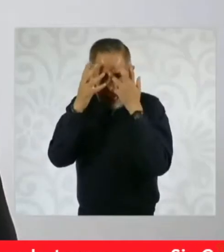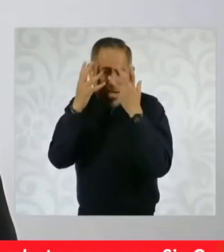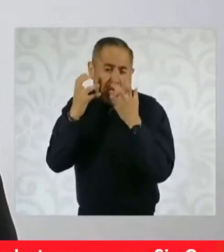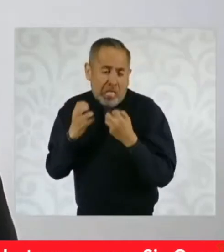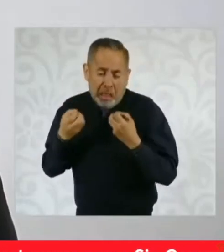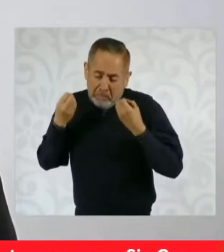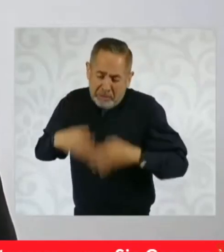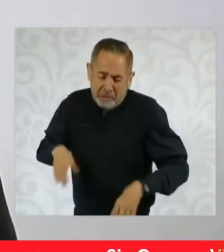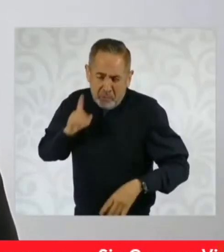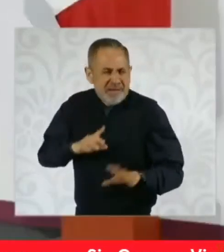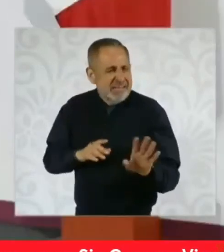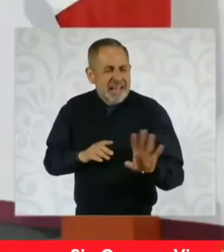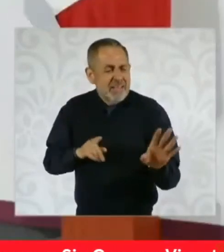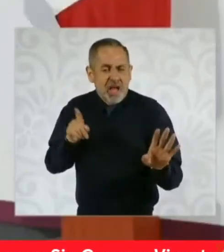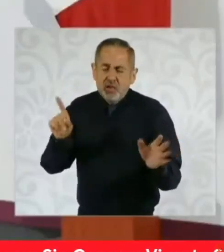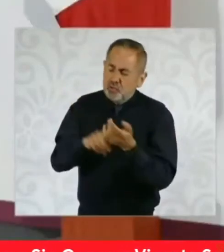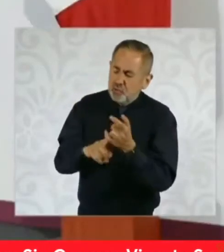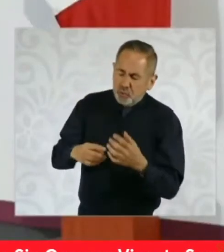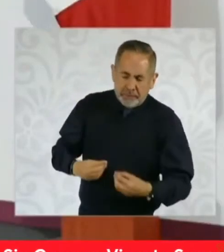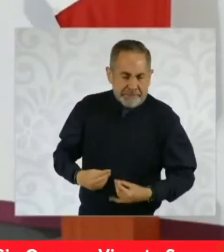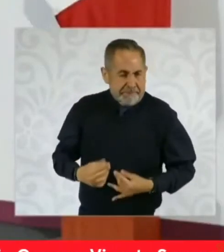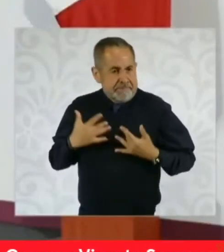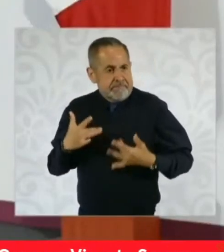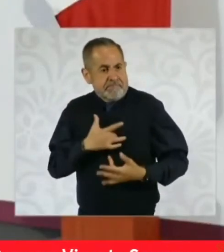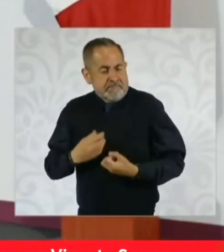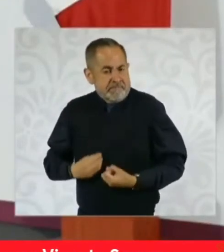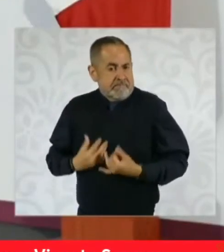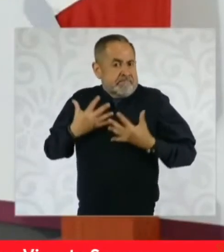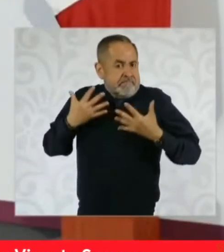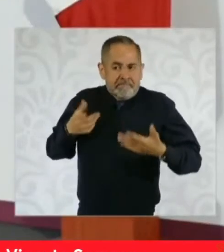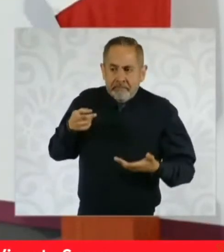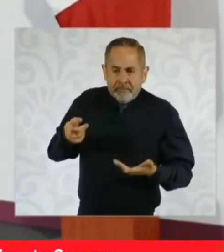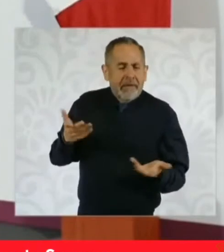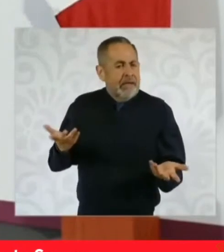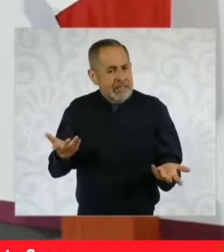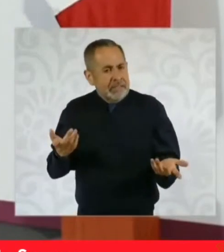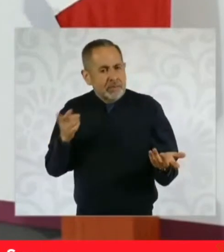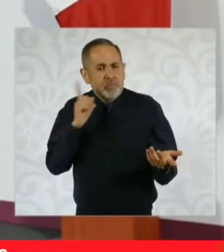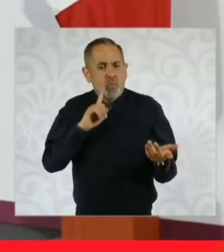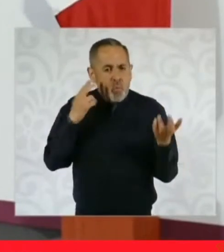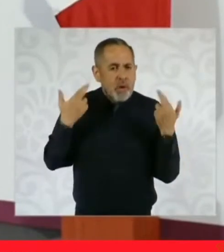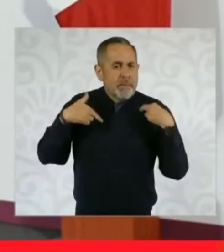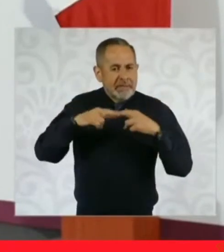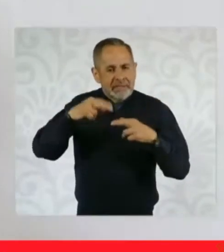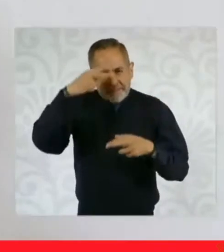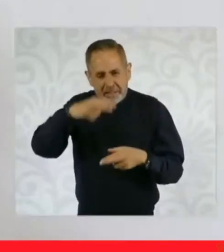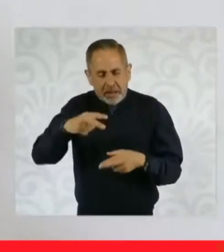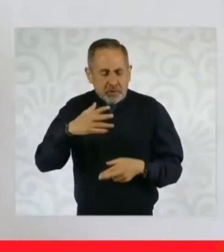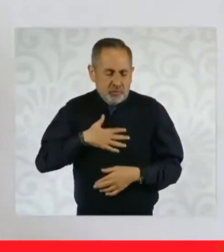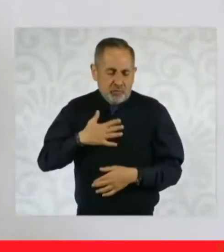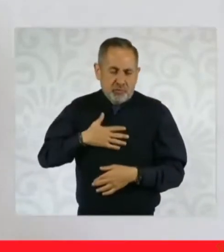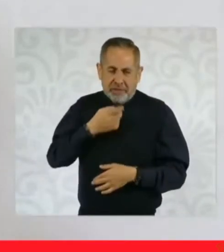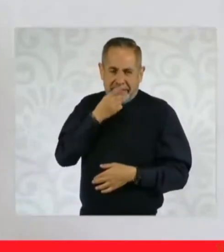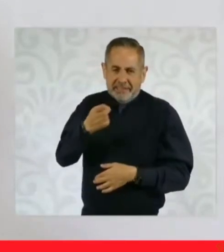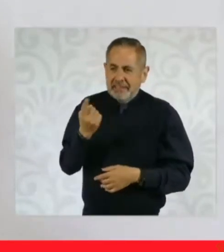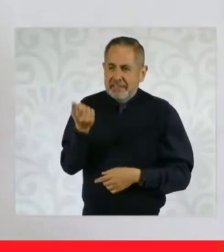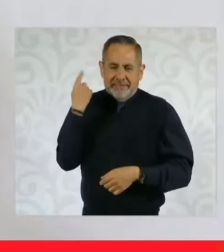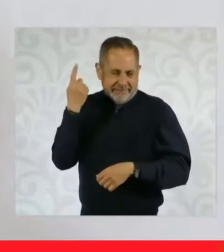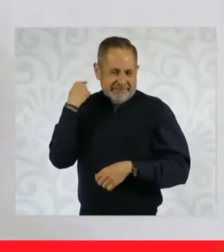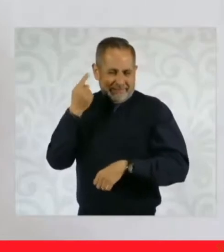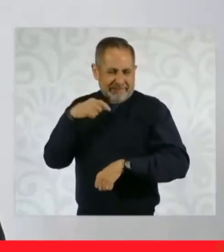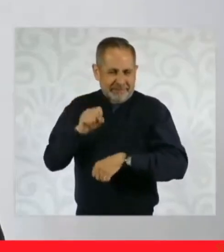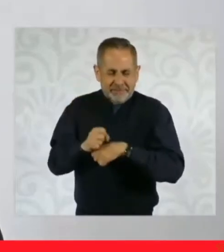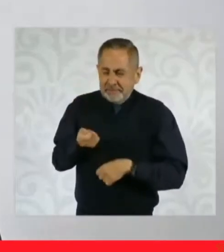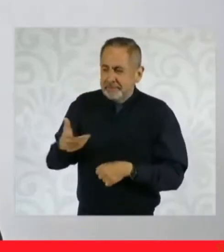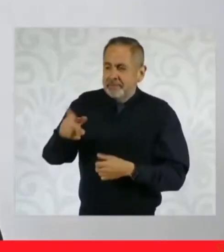mujer, ni entenebrece el alma, ni amarga el corazón. Así es que las maestras mexicanas, como yo les mencionaba en semanas